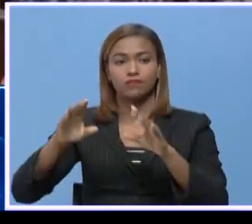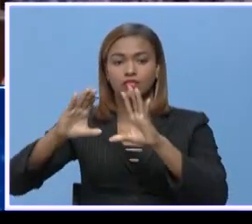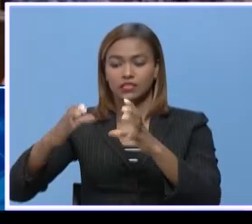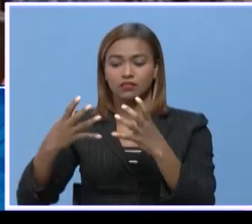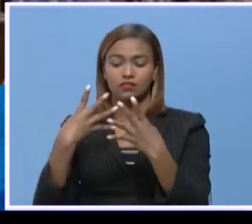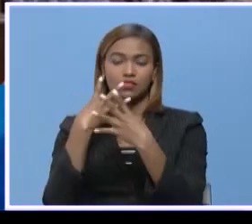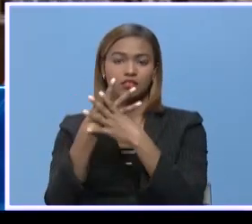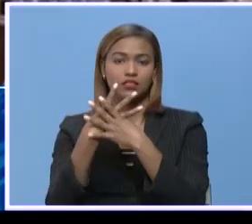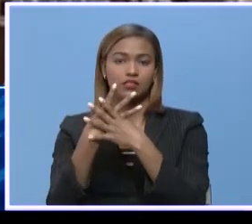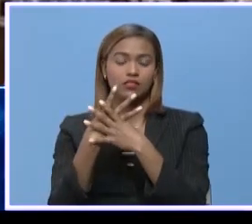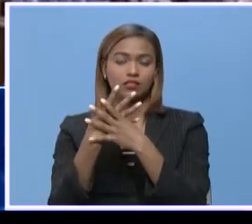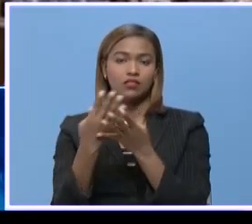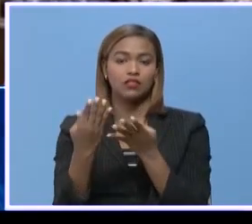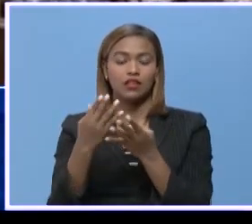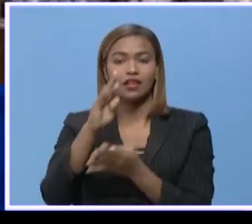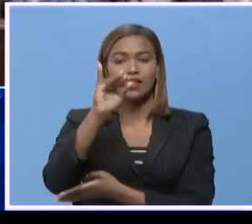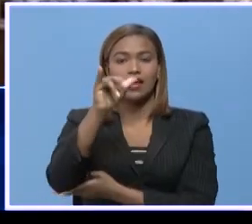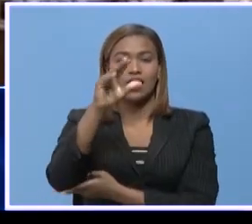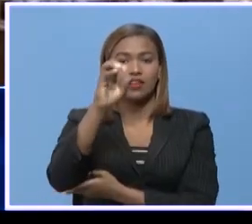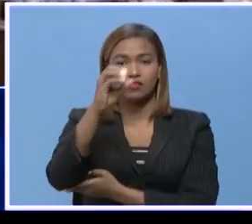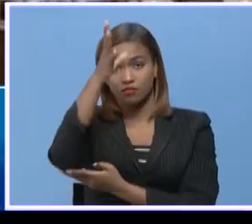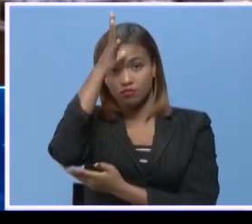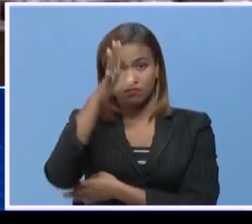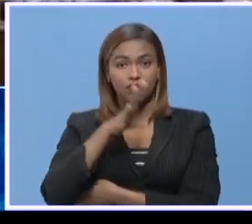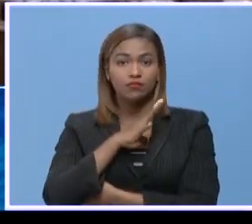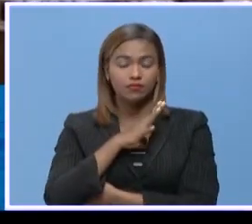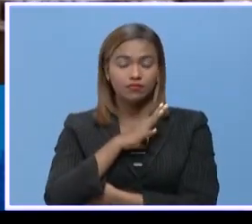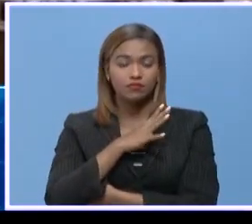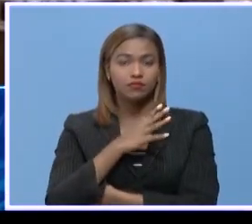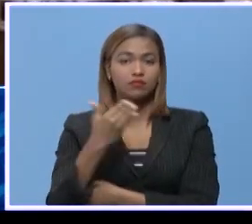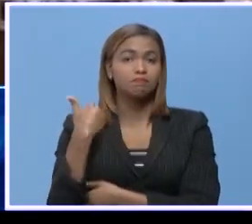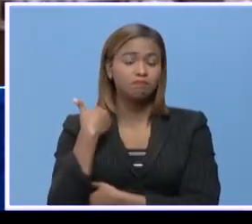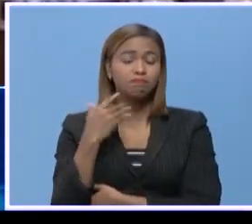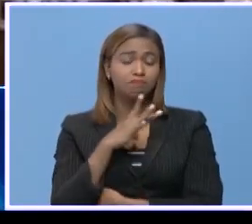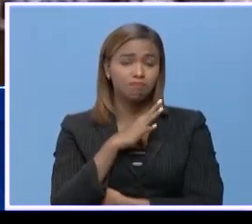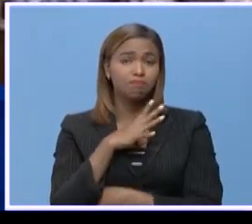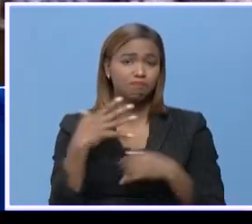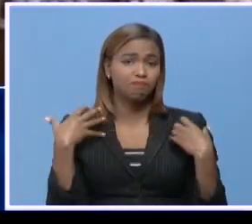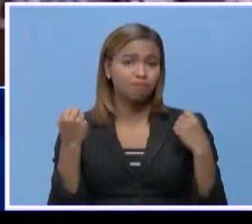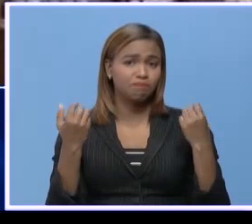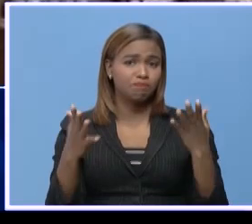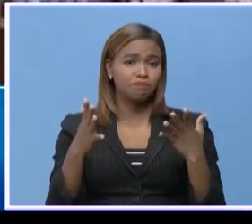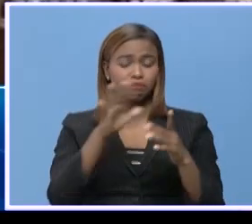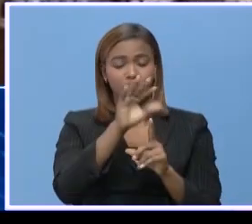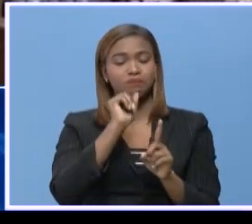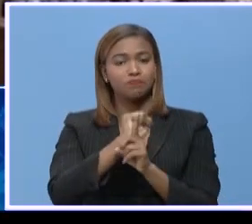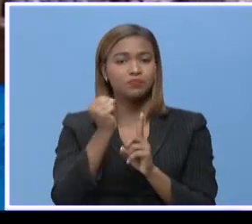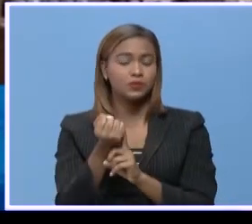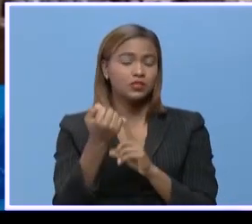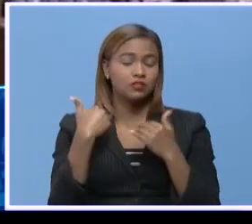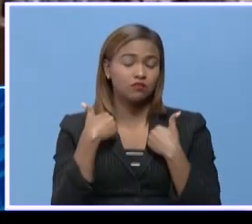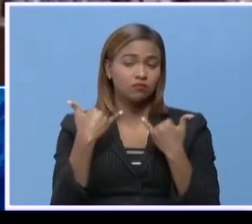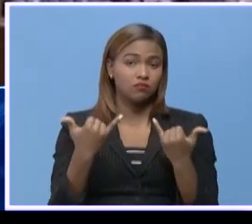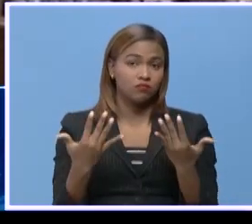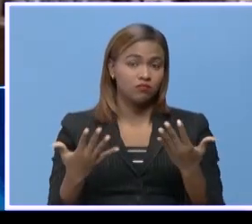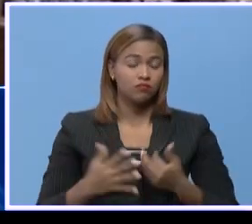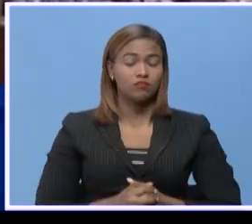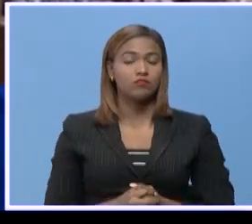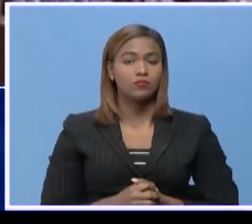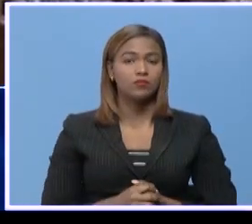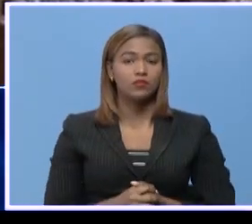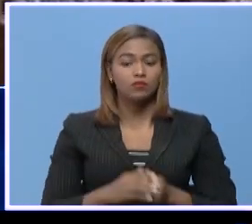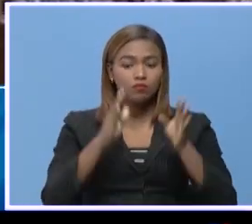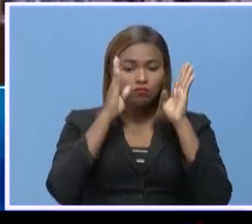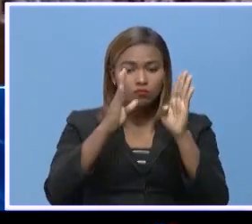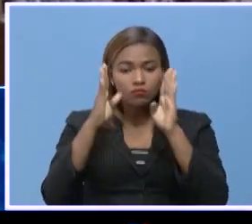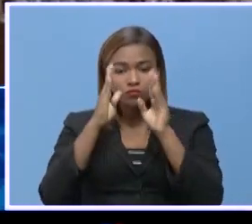de Corrección y Rehabilitación a Cayo Hombres, estable, está en condiciones de